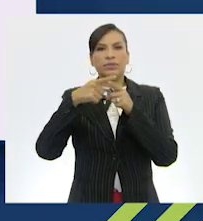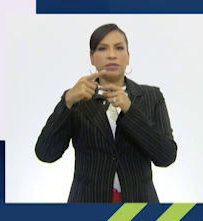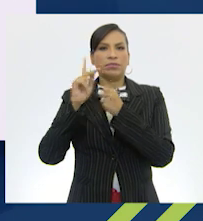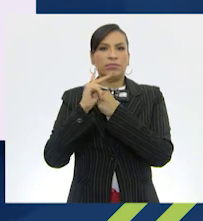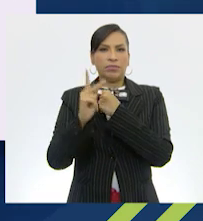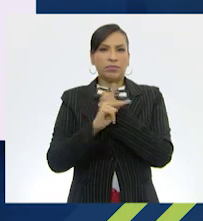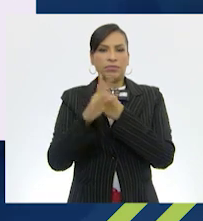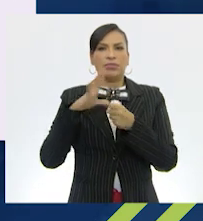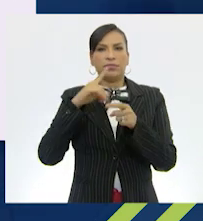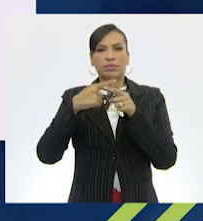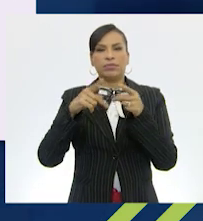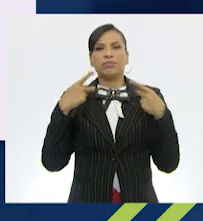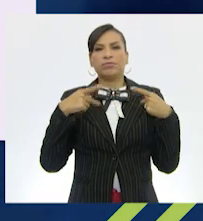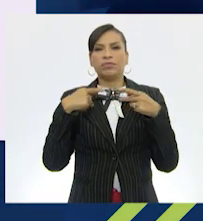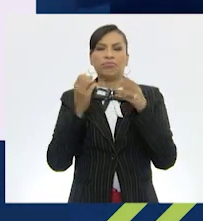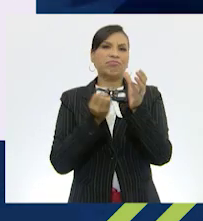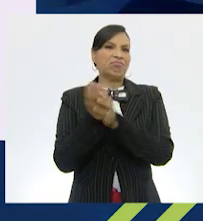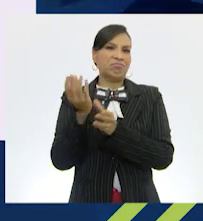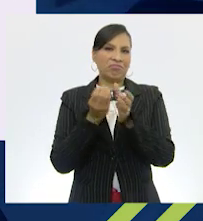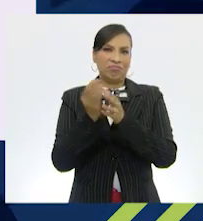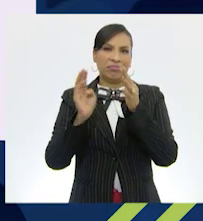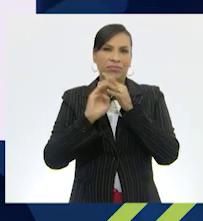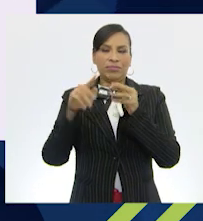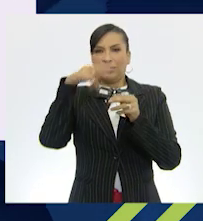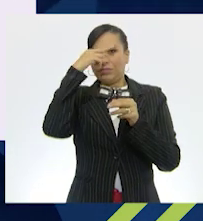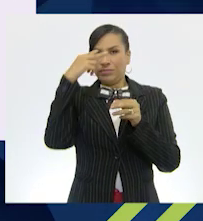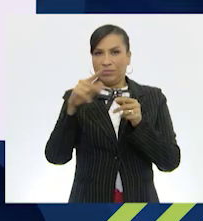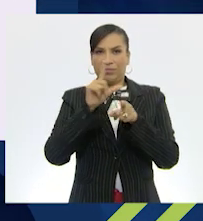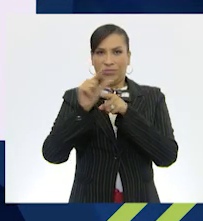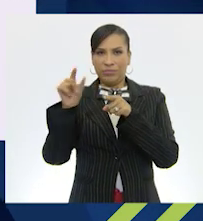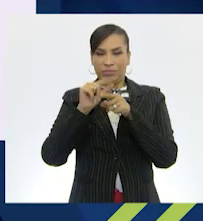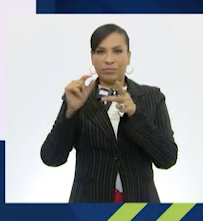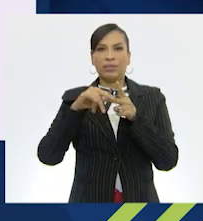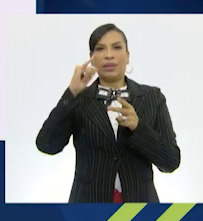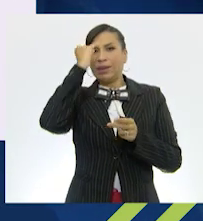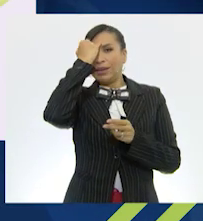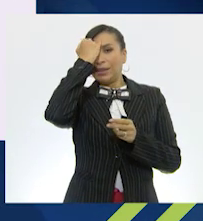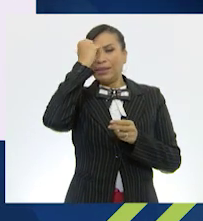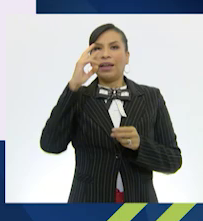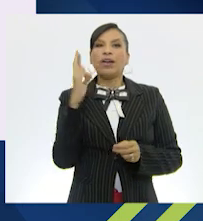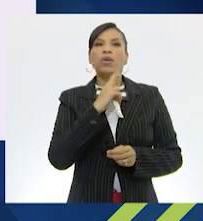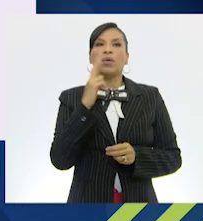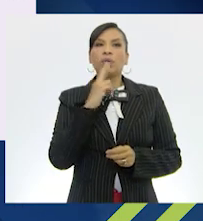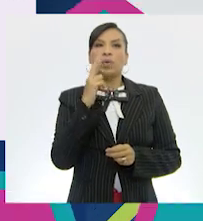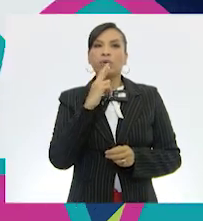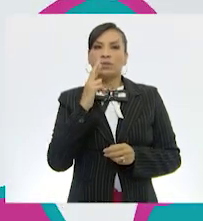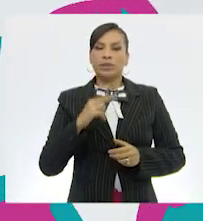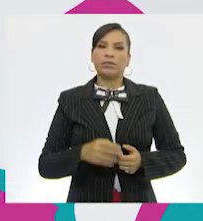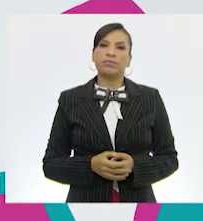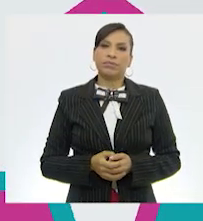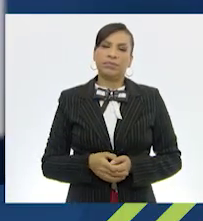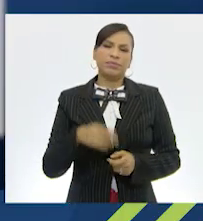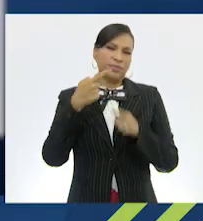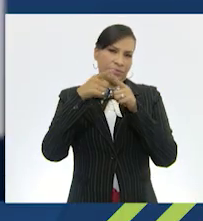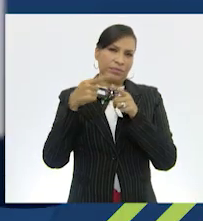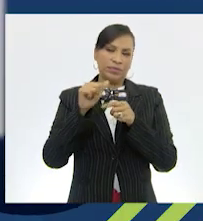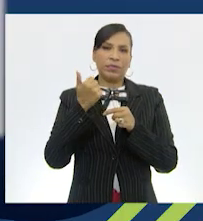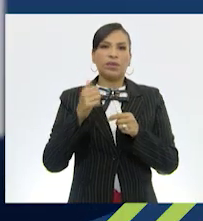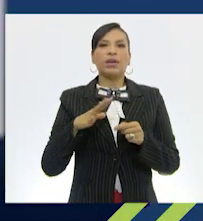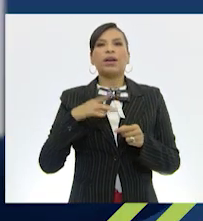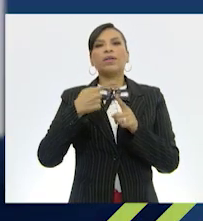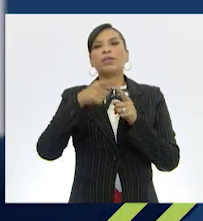son expulsores de migrantes. Tenemos ahí a México, India, Rusia y China. Y también